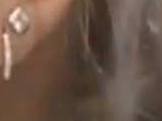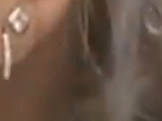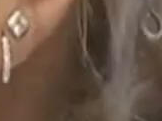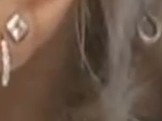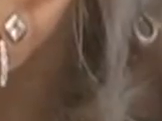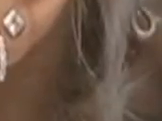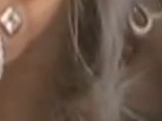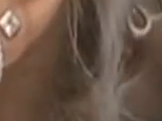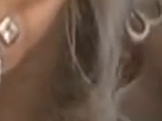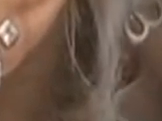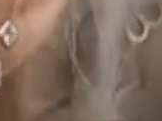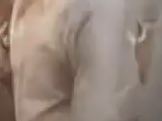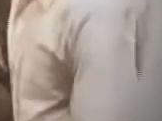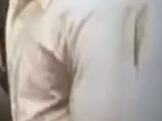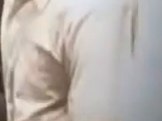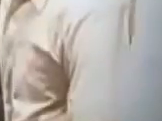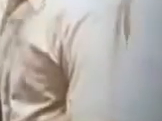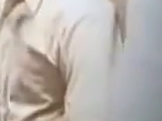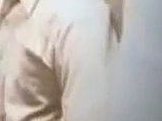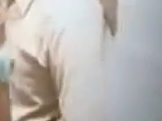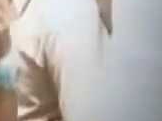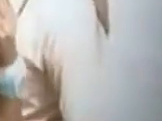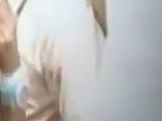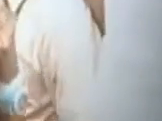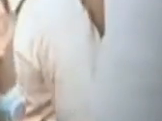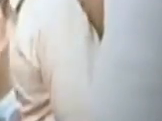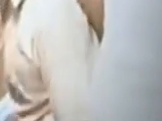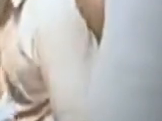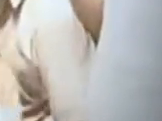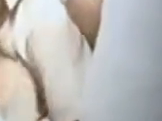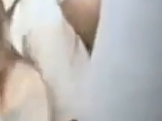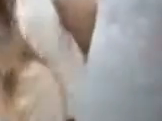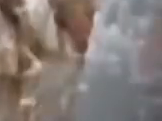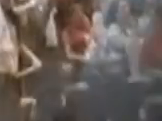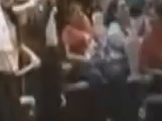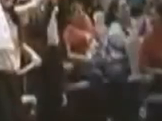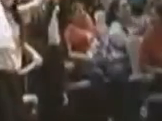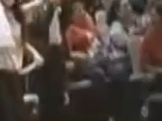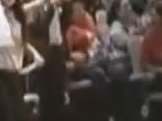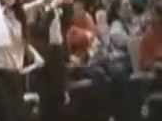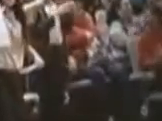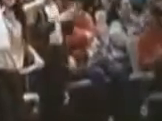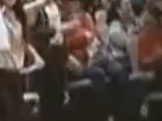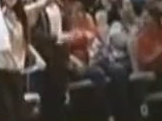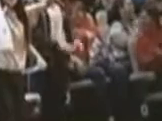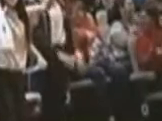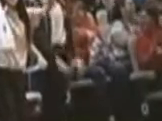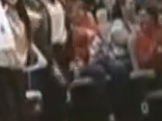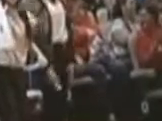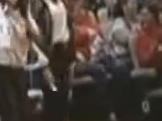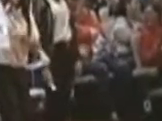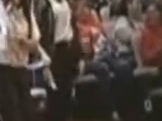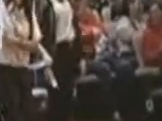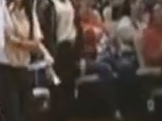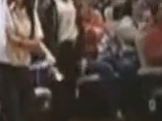maduro por Venezuela por nuestra patria por nuestros hijos por nuestra